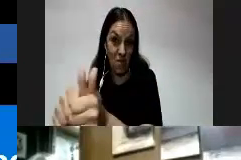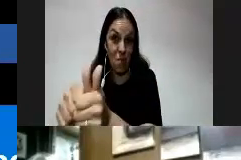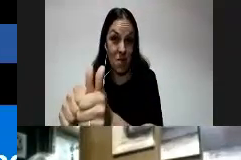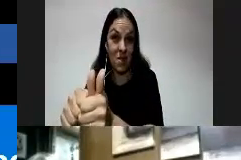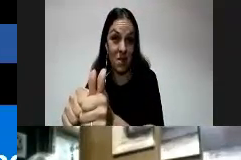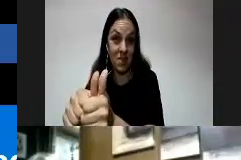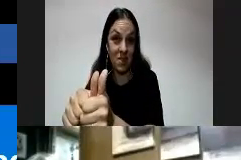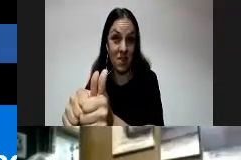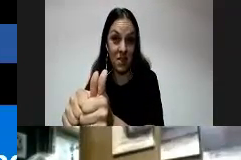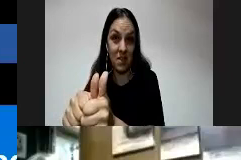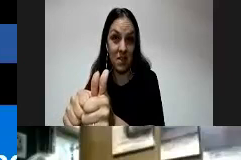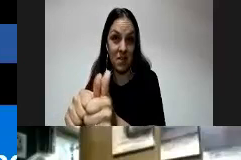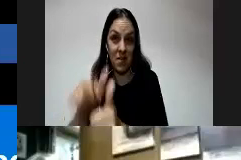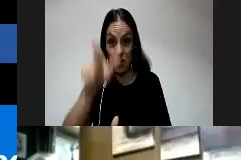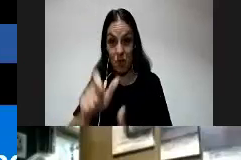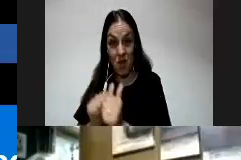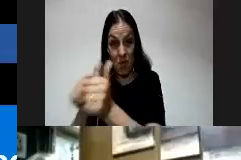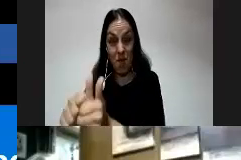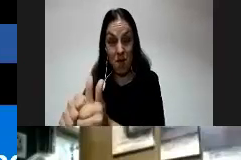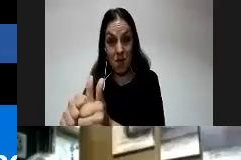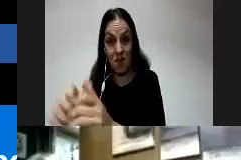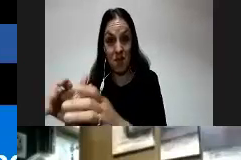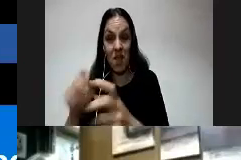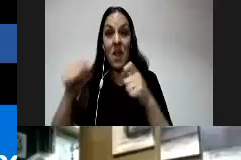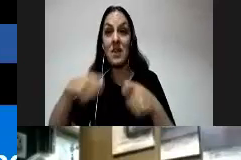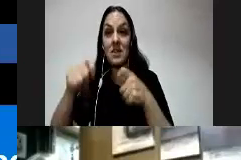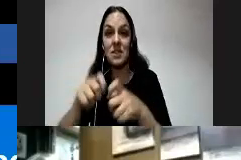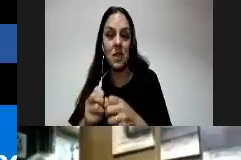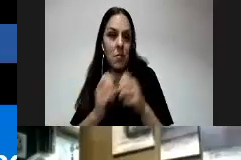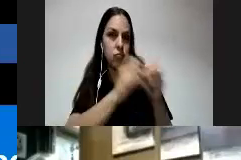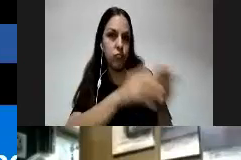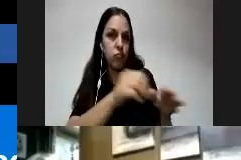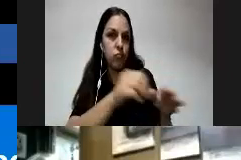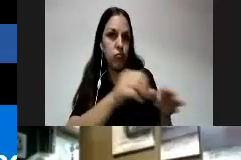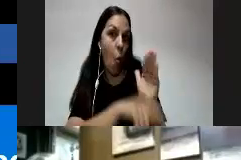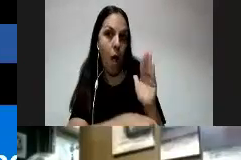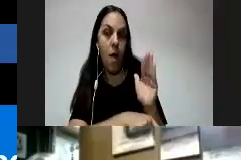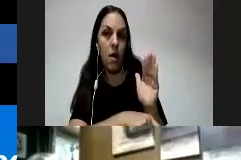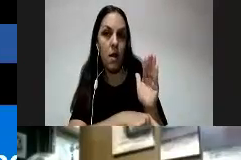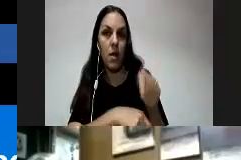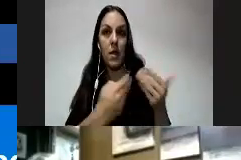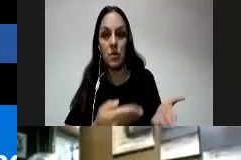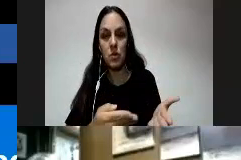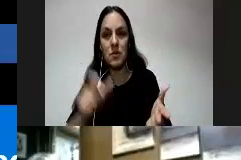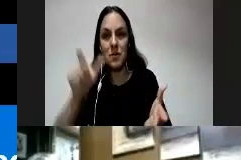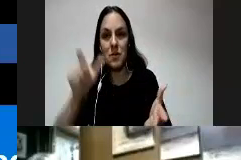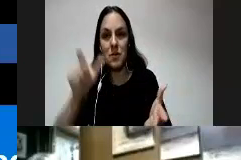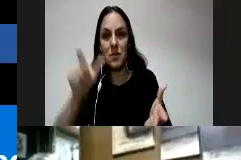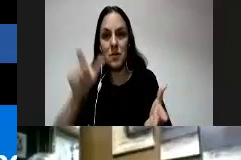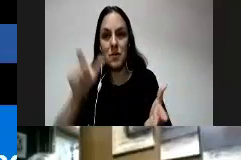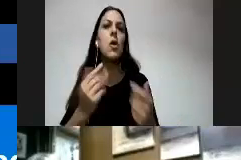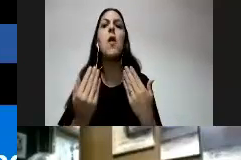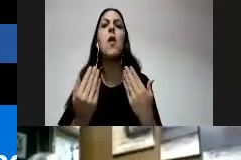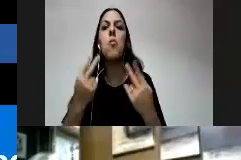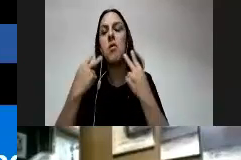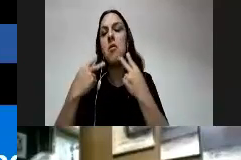de apoyo, se ubica en la baulera y la persona en forma autónoma puede viajar en dicho